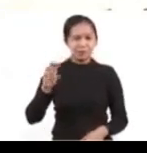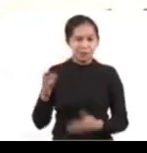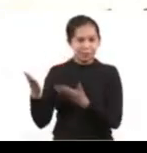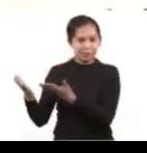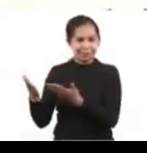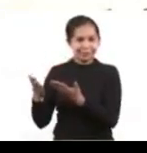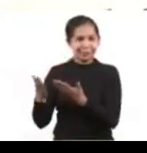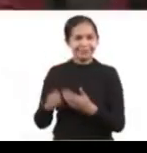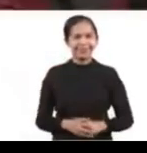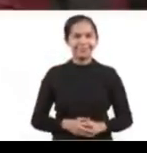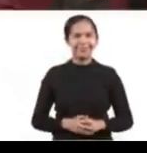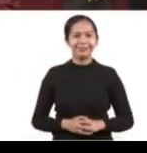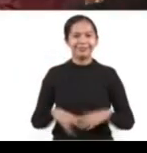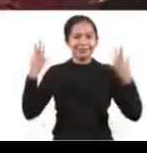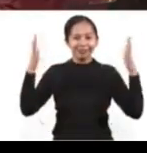González.